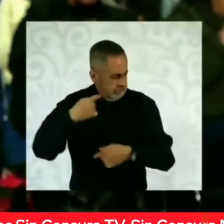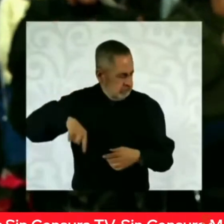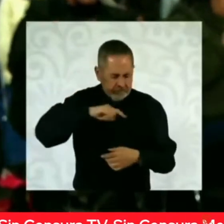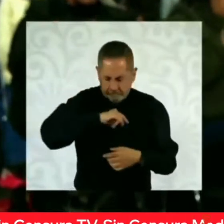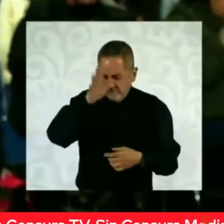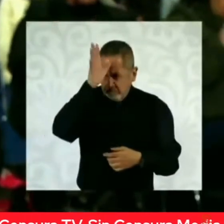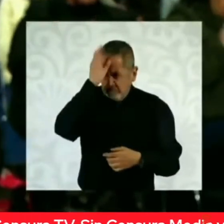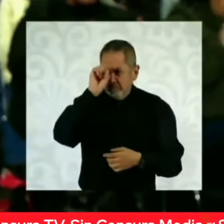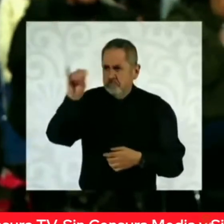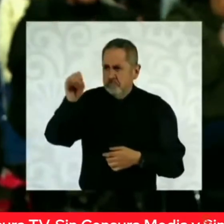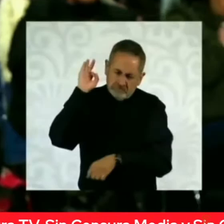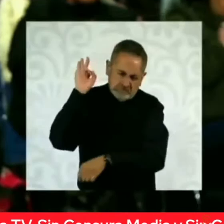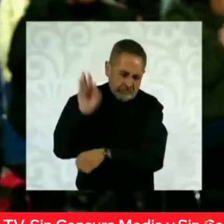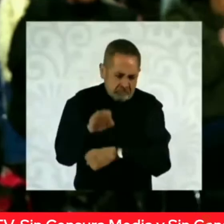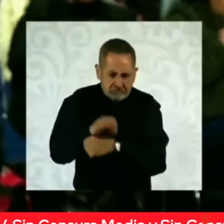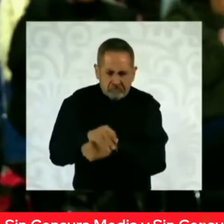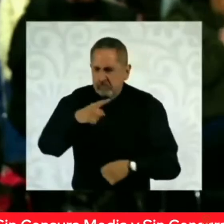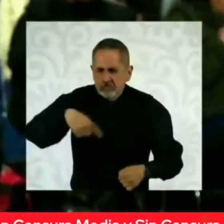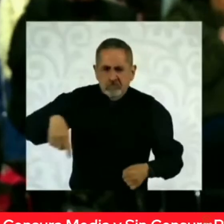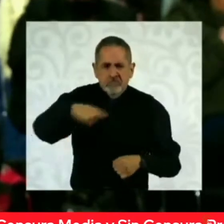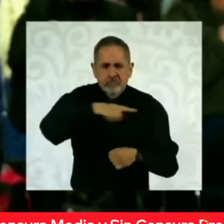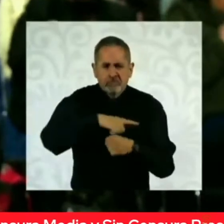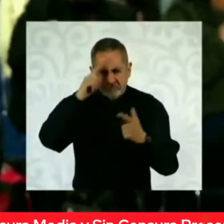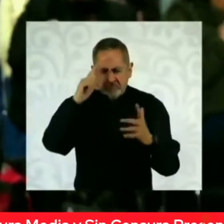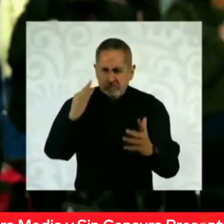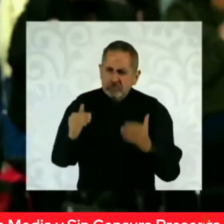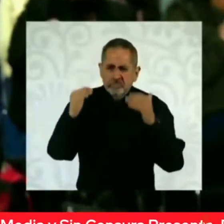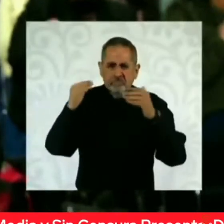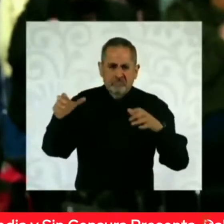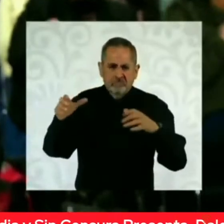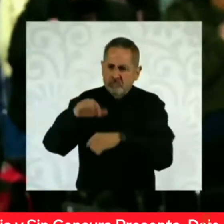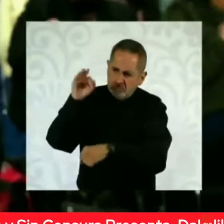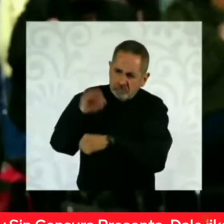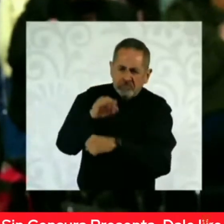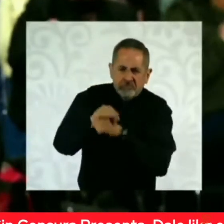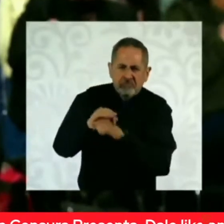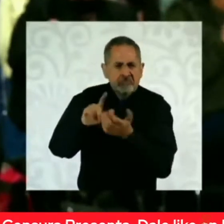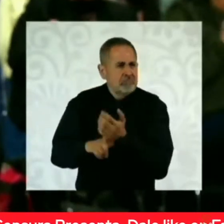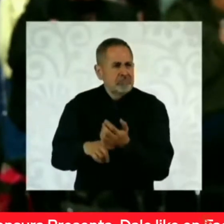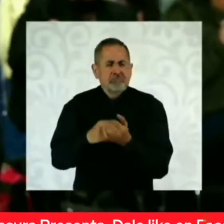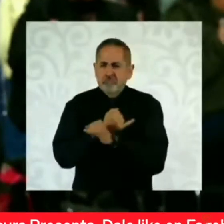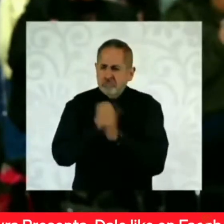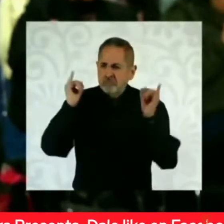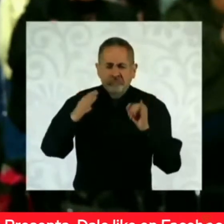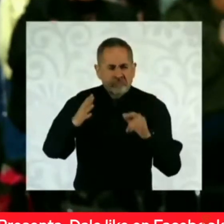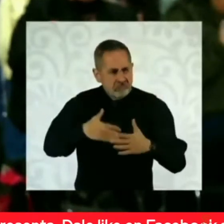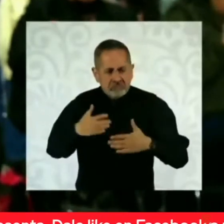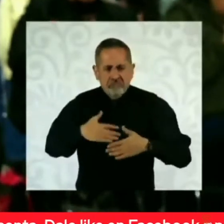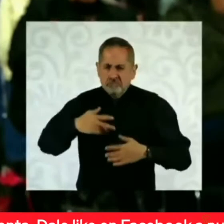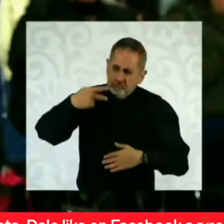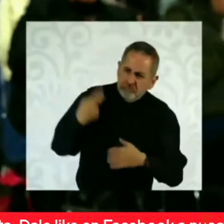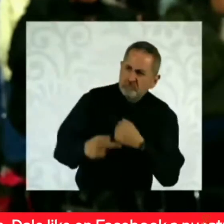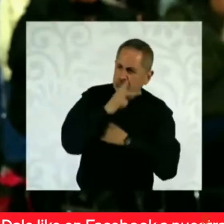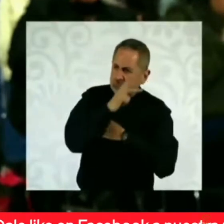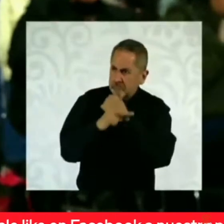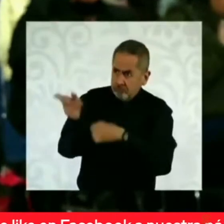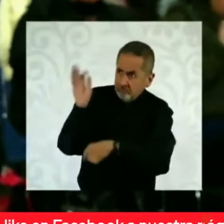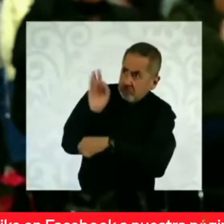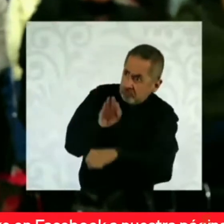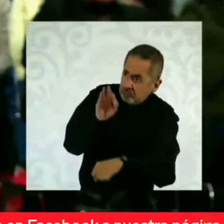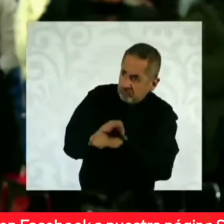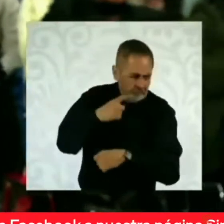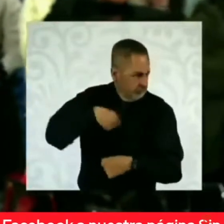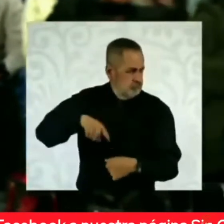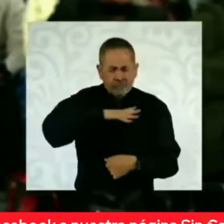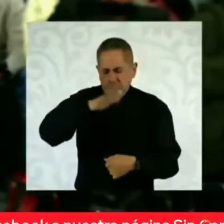la defensa de nuestro pueblo, de nuestra soberanía, de nuestra independencia, de nuestra patria y de nuestros